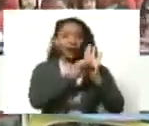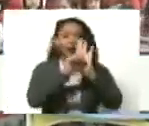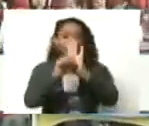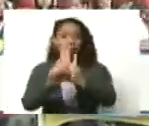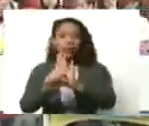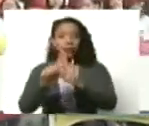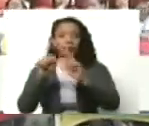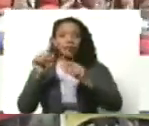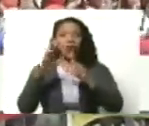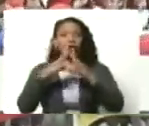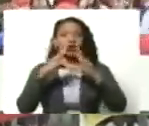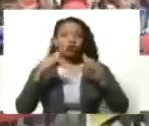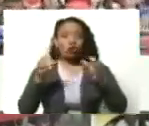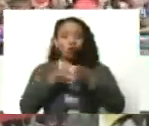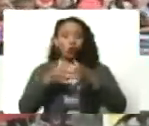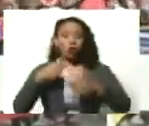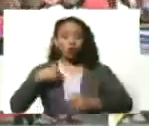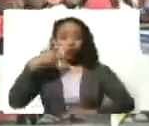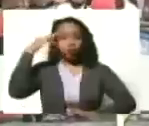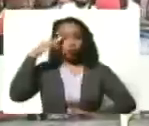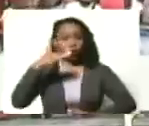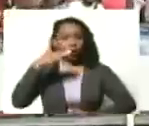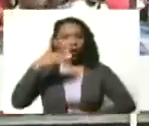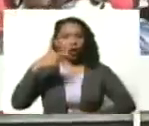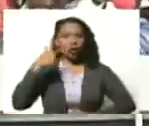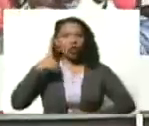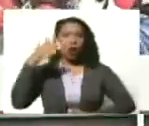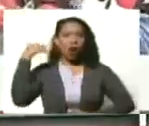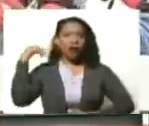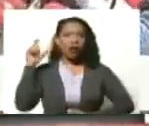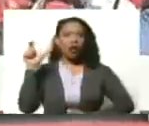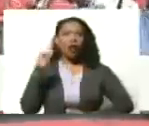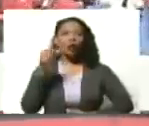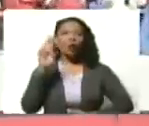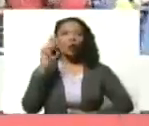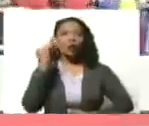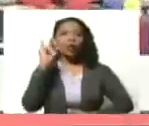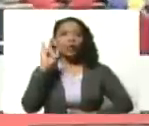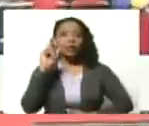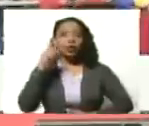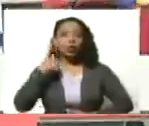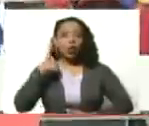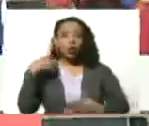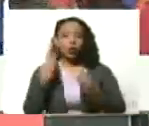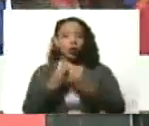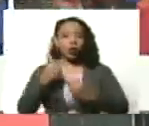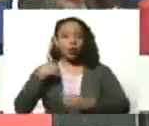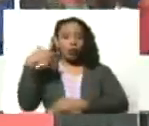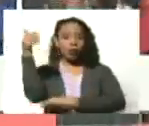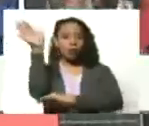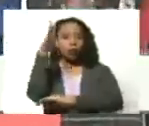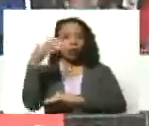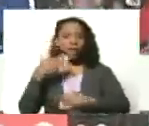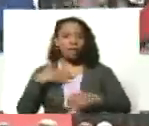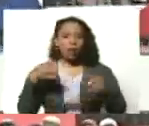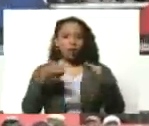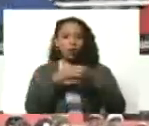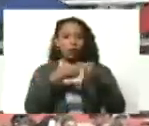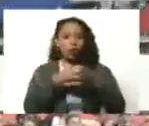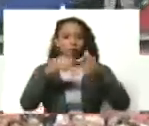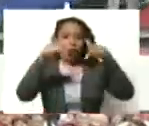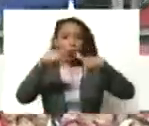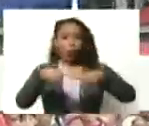yo de cadete y de oficial cuando estaba en Guri y vine con mi estandarte de mi unidad.